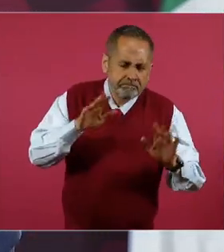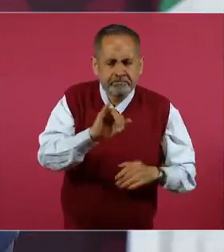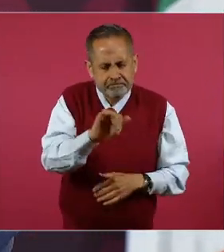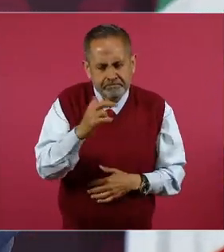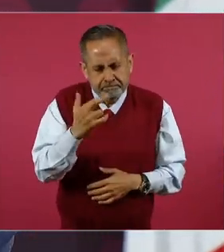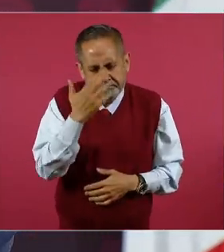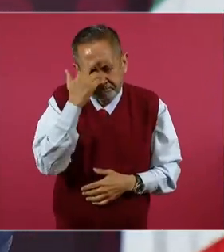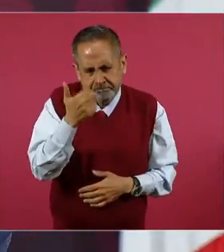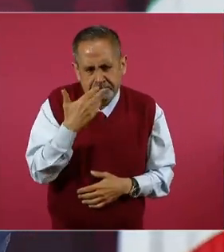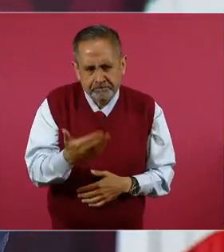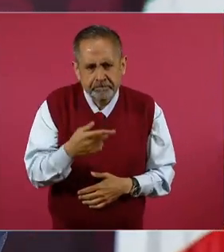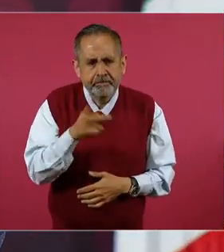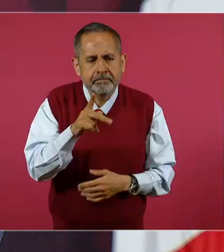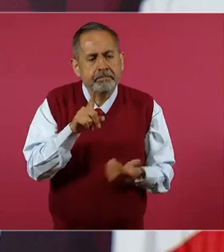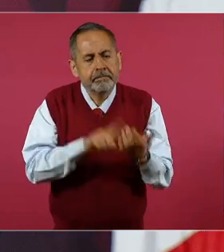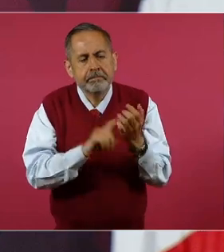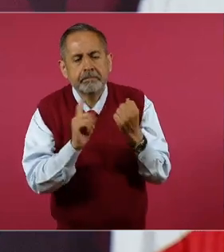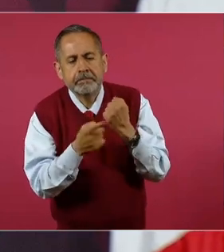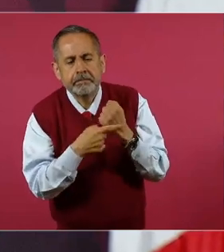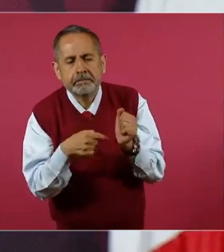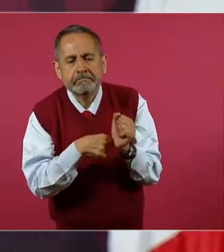hay